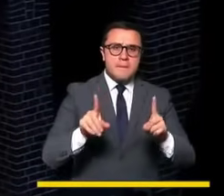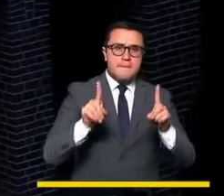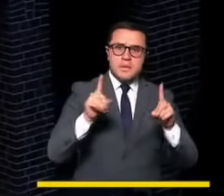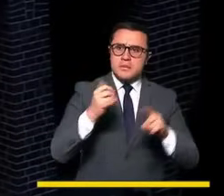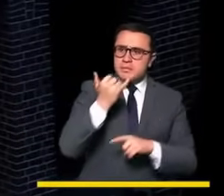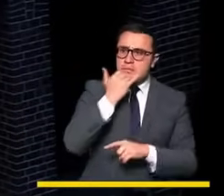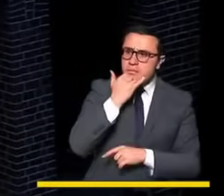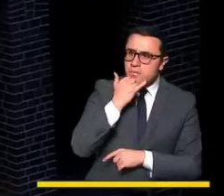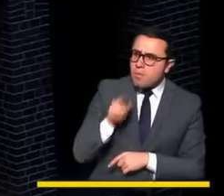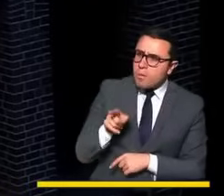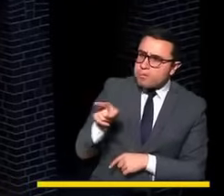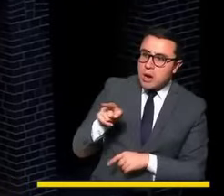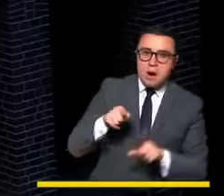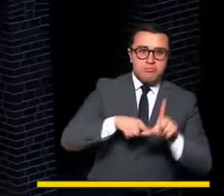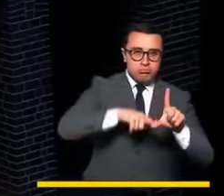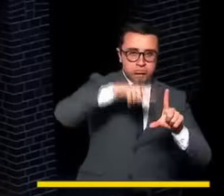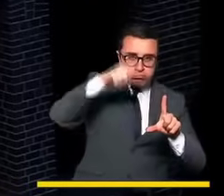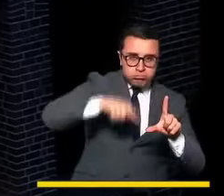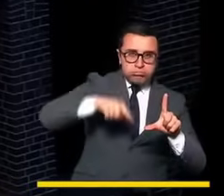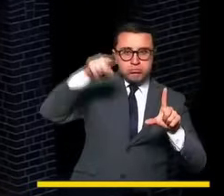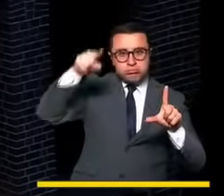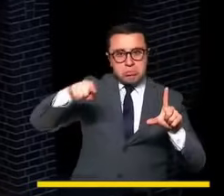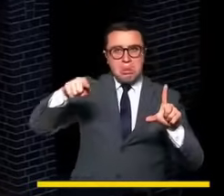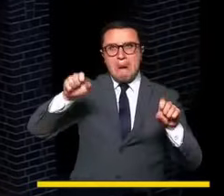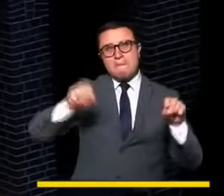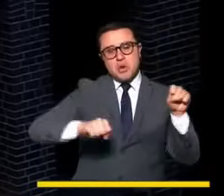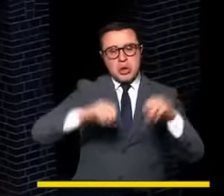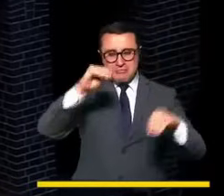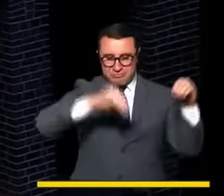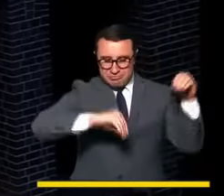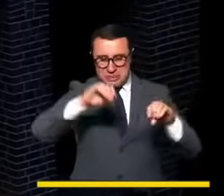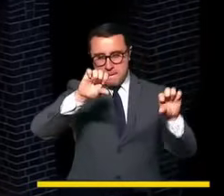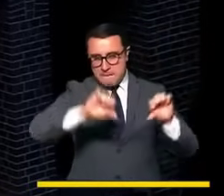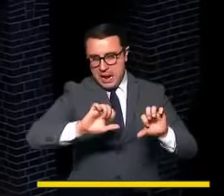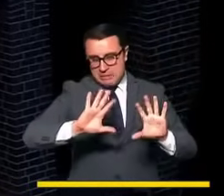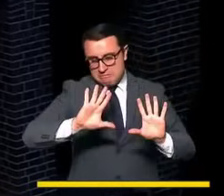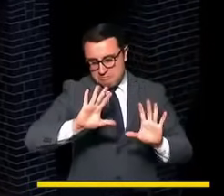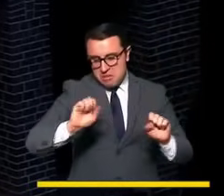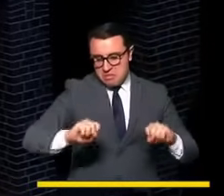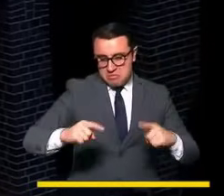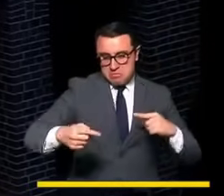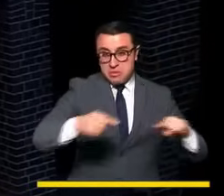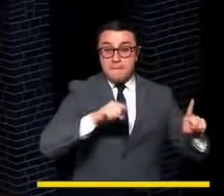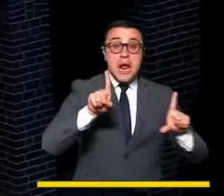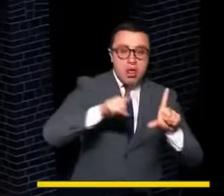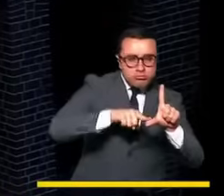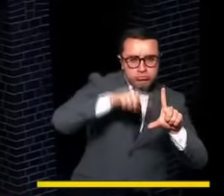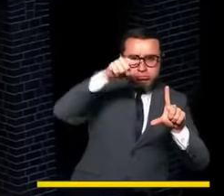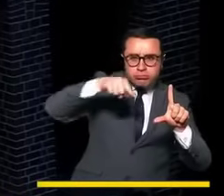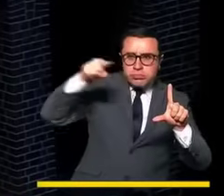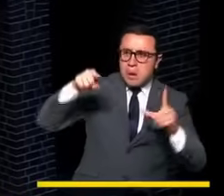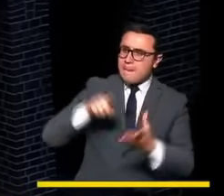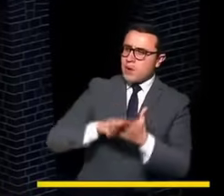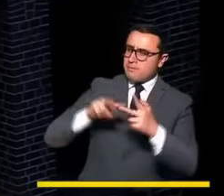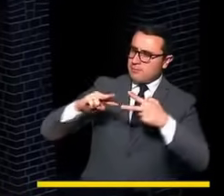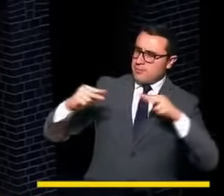tenemos es indicadores que pueden estar mal hechos, siempre son discutibles, indicadores que muestran lo